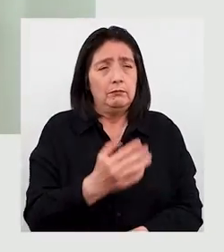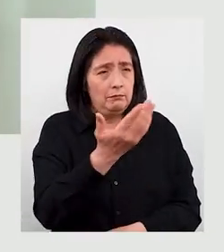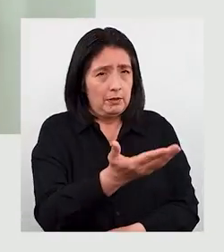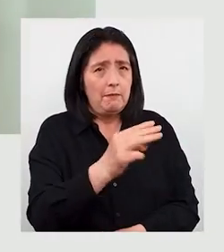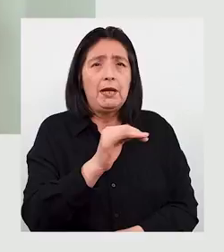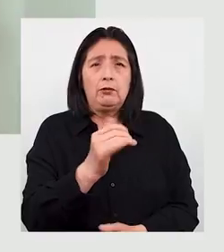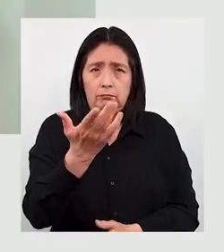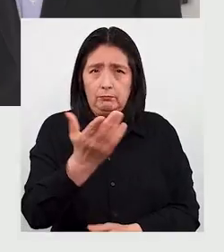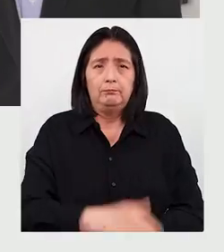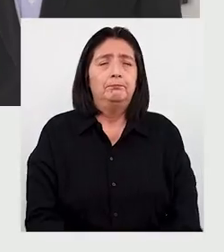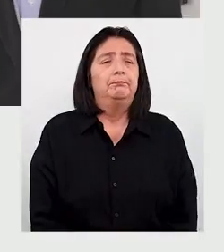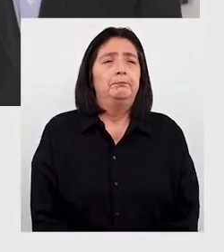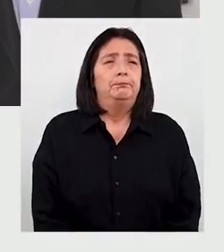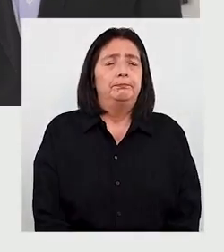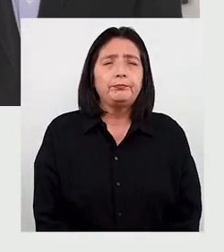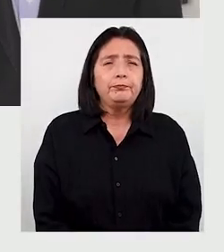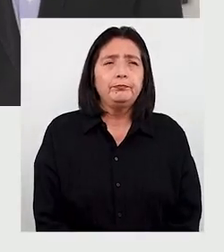Mario, adelante.